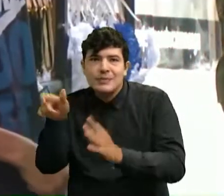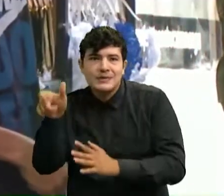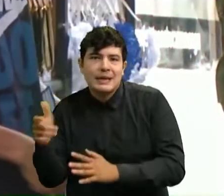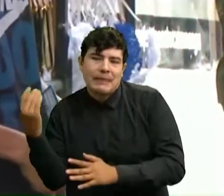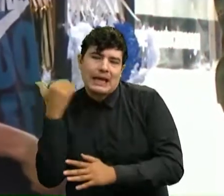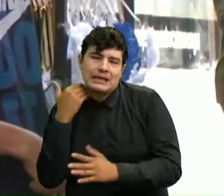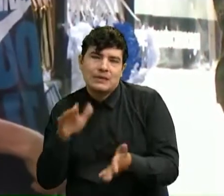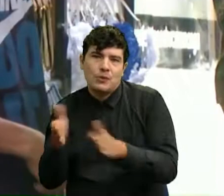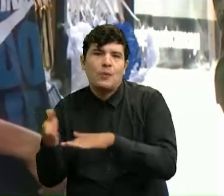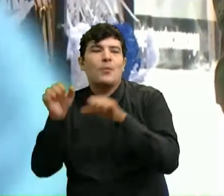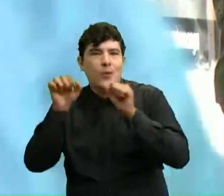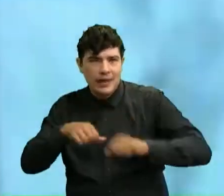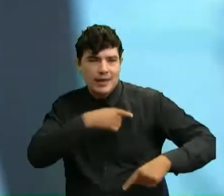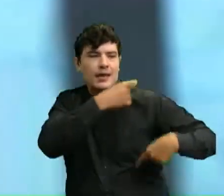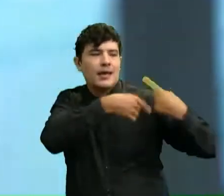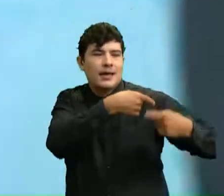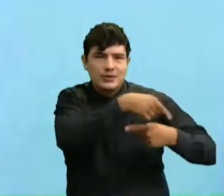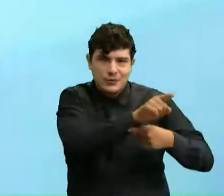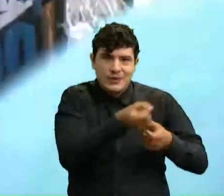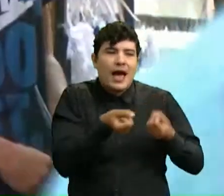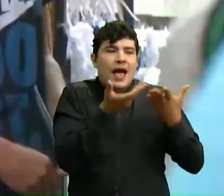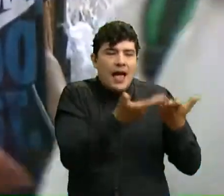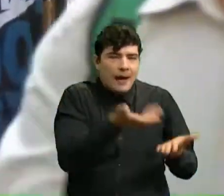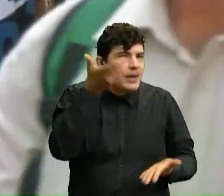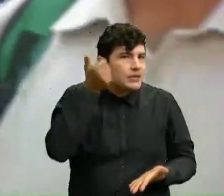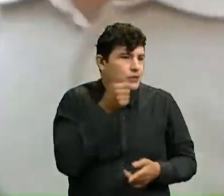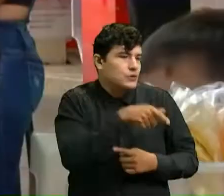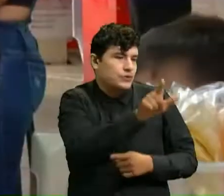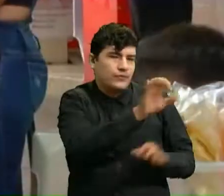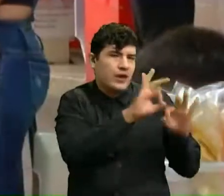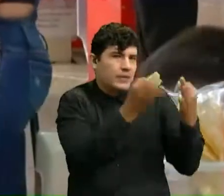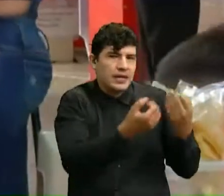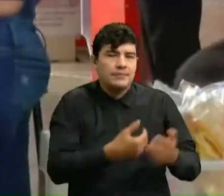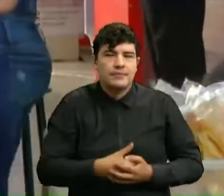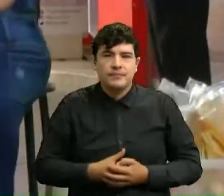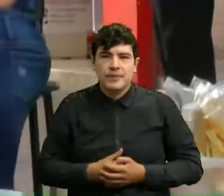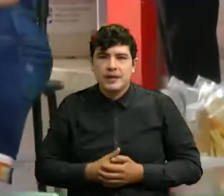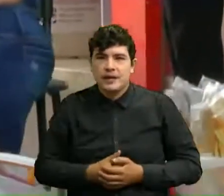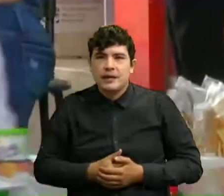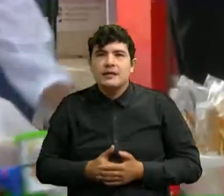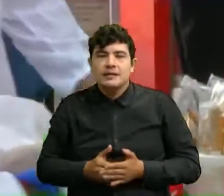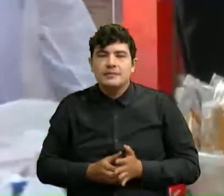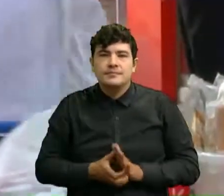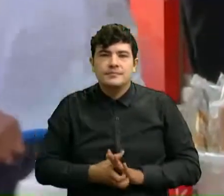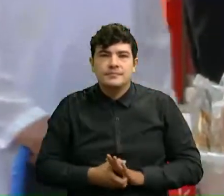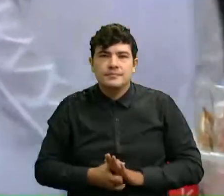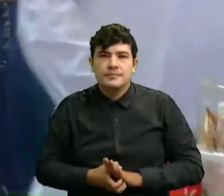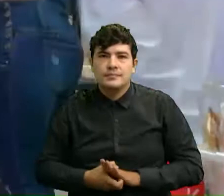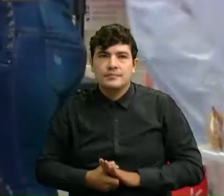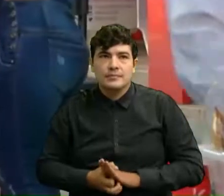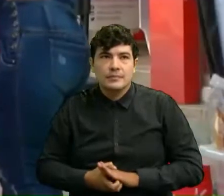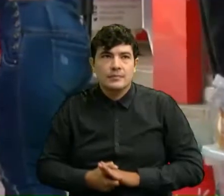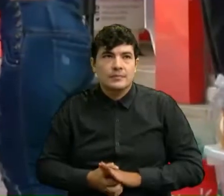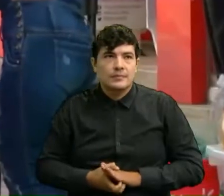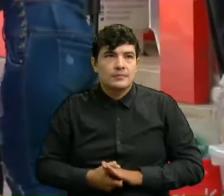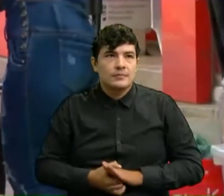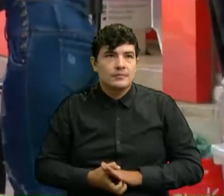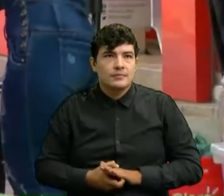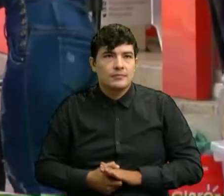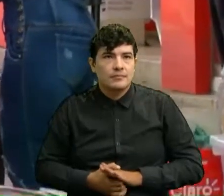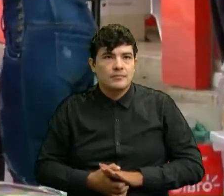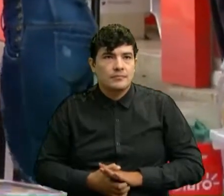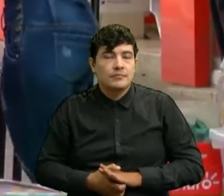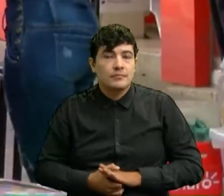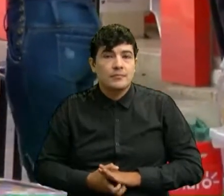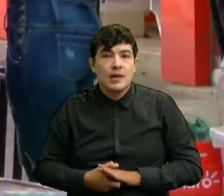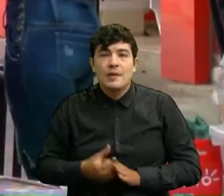anteriores. Supongamos que Roberto cotizó hasta el año 2010, 1.350 semanas, hasta el año 2010, muere en el